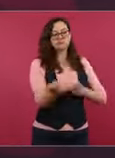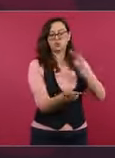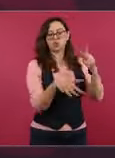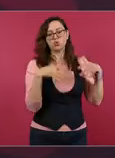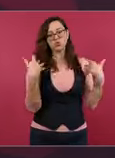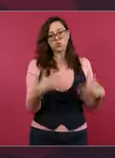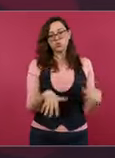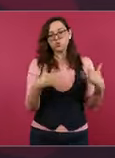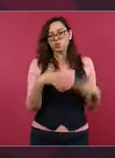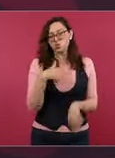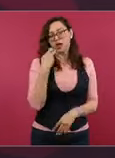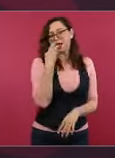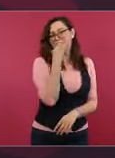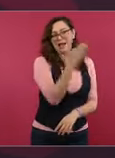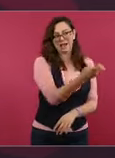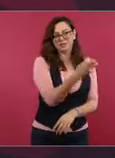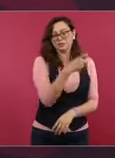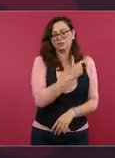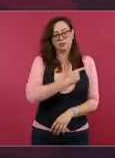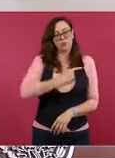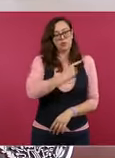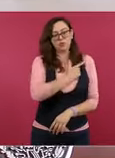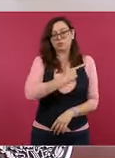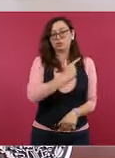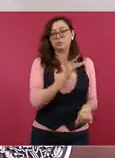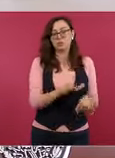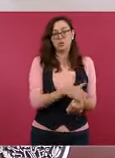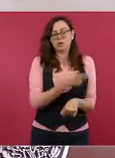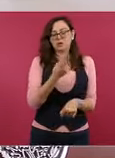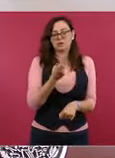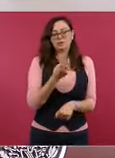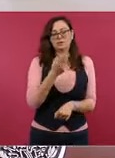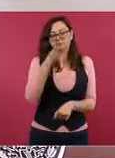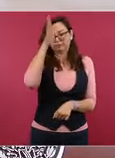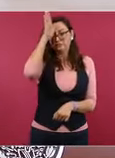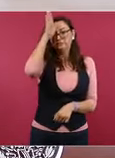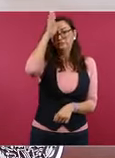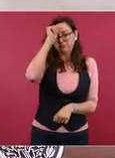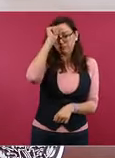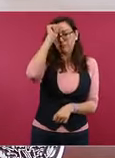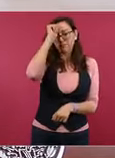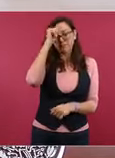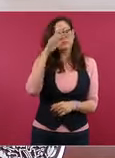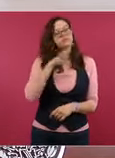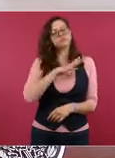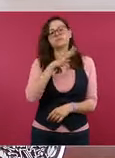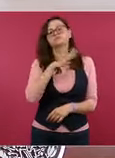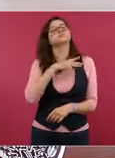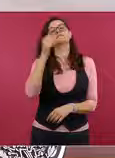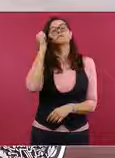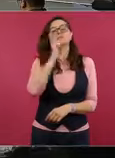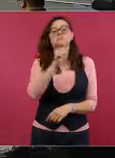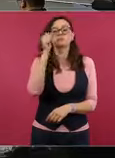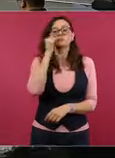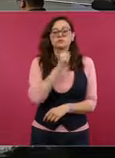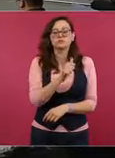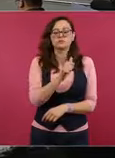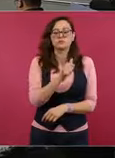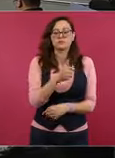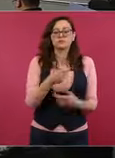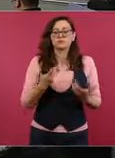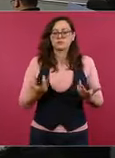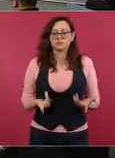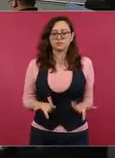Si hay una medida que tome un país del tratado